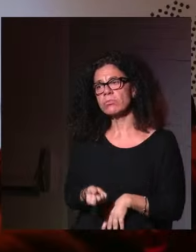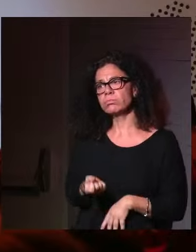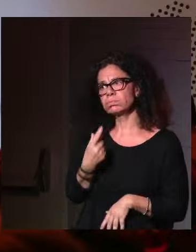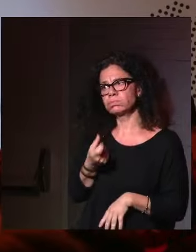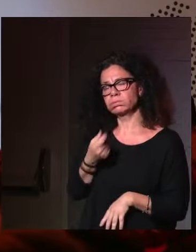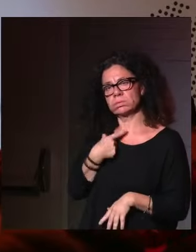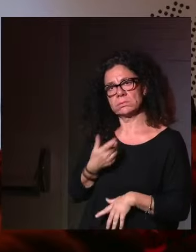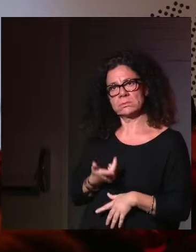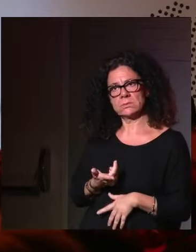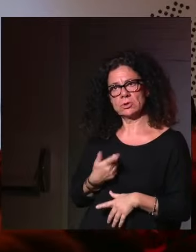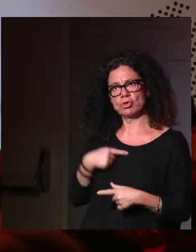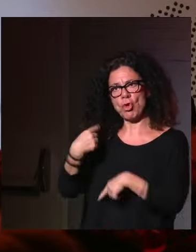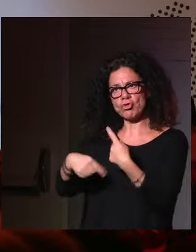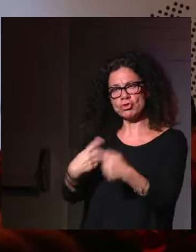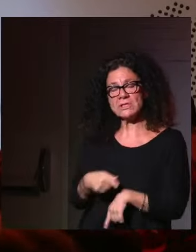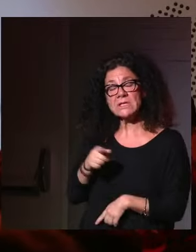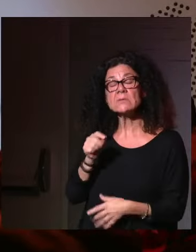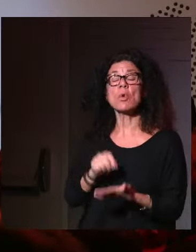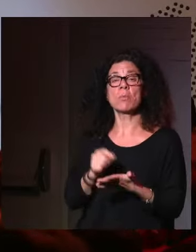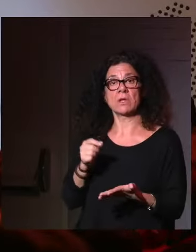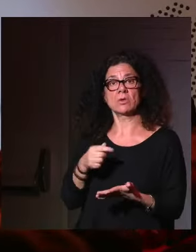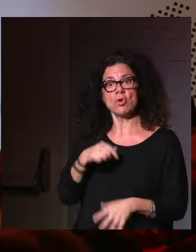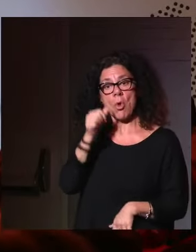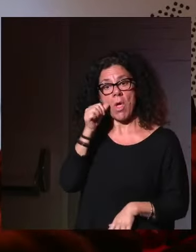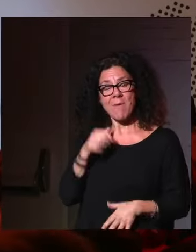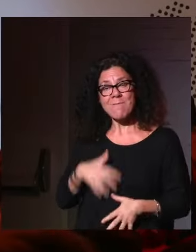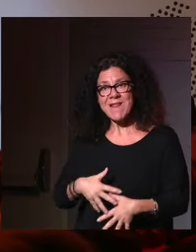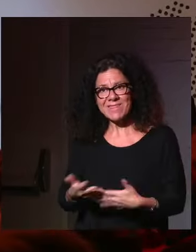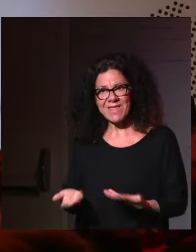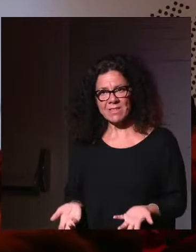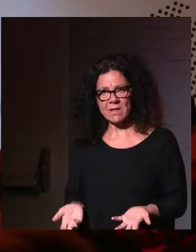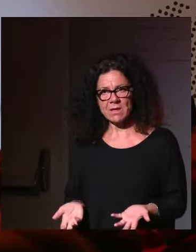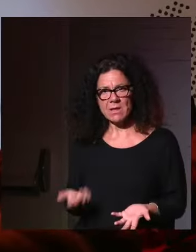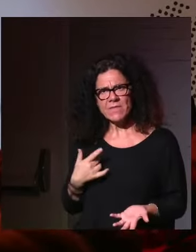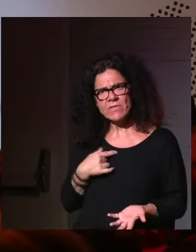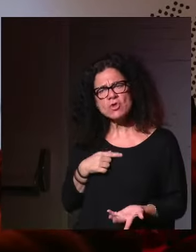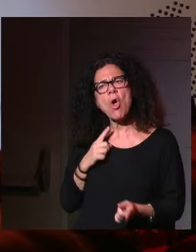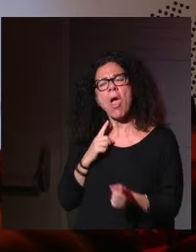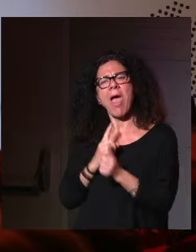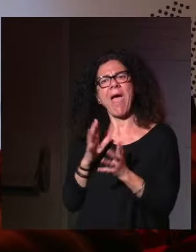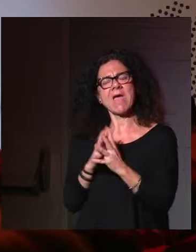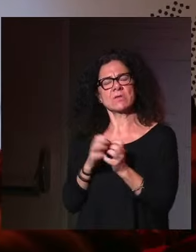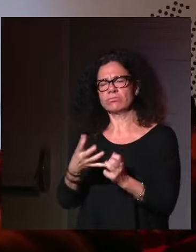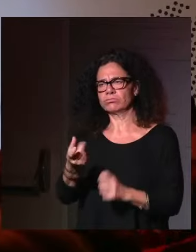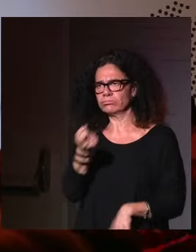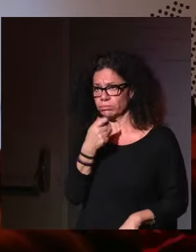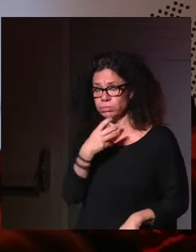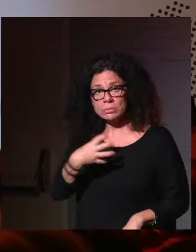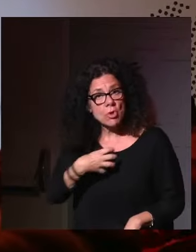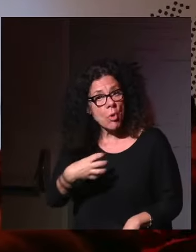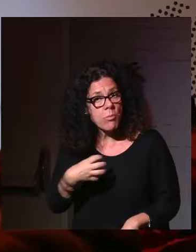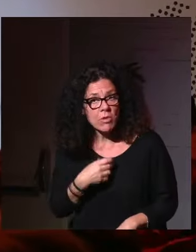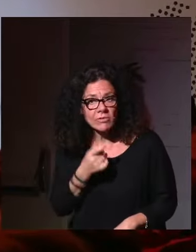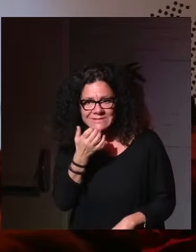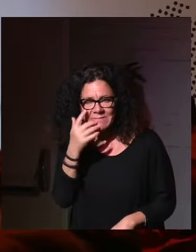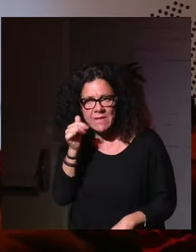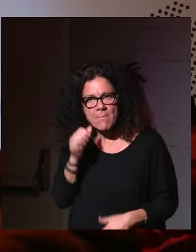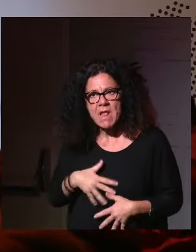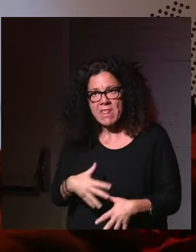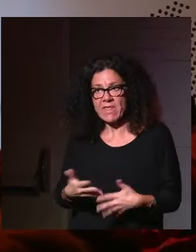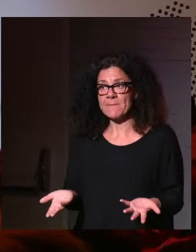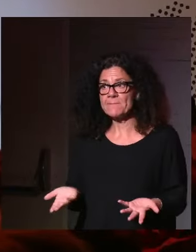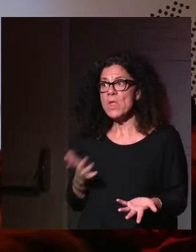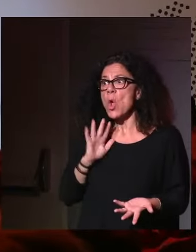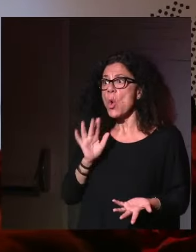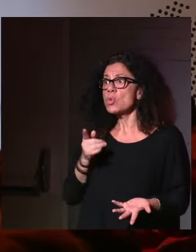rivotril y en ese momento estaba embarazada Entonces no podía tomar ansiolíticos Y entonces dije Wow O sea la mi